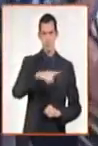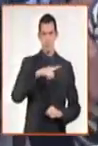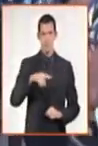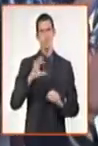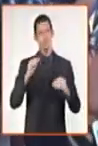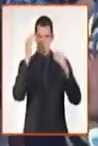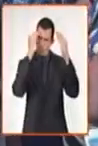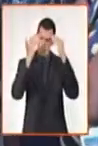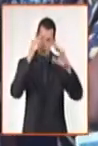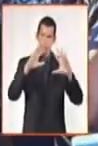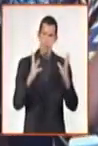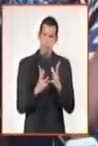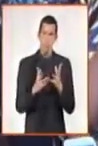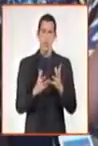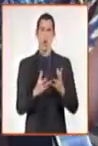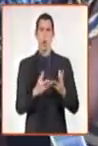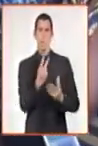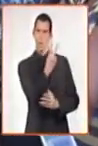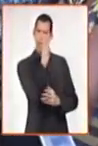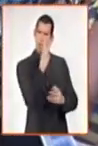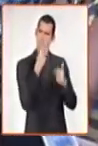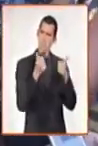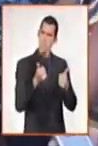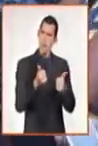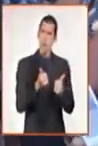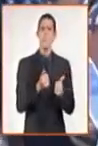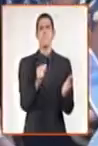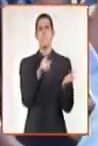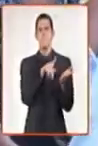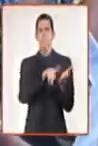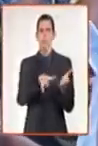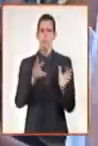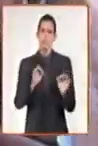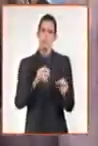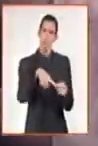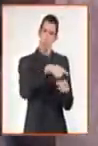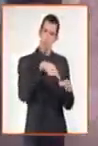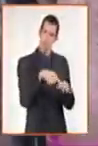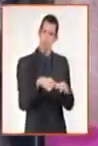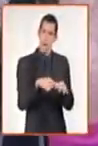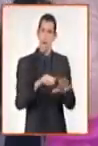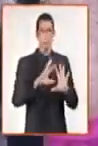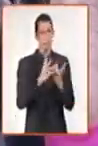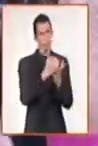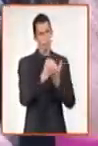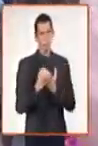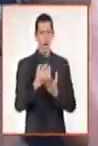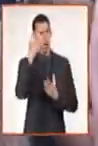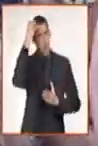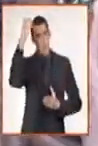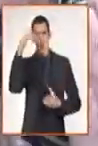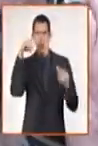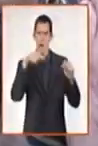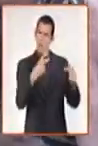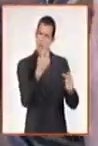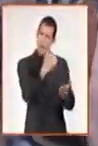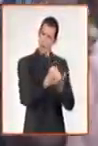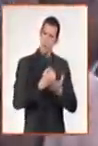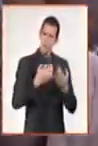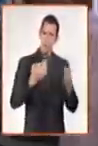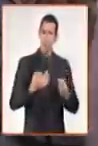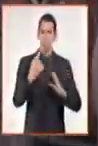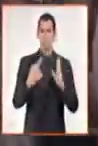máxima dirección del municipio especial. Presidente, mire, yo quisiera darle las gracias a nuestro gobierno de aquí de la Isla de los Venturas, que